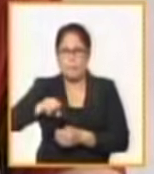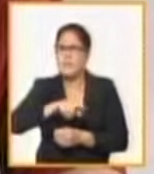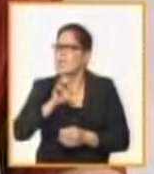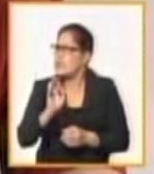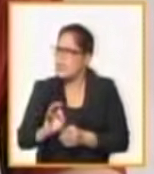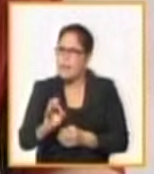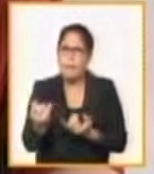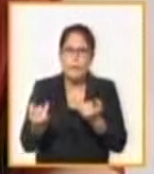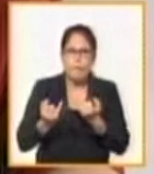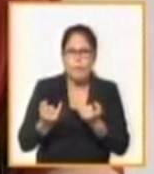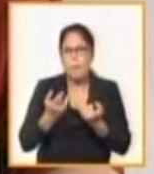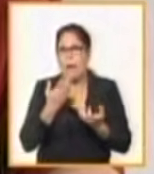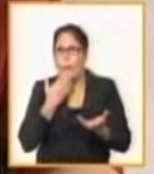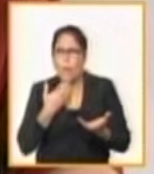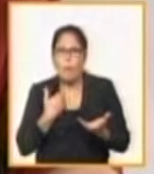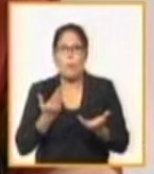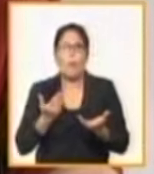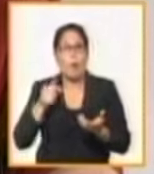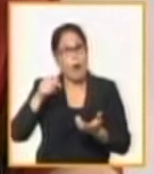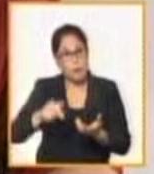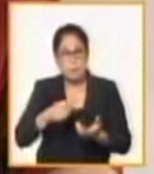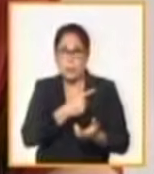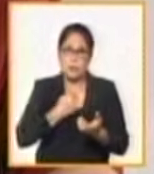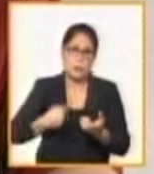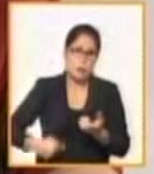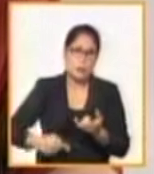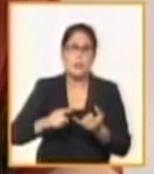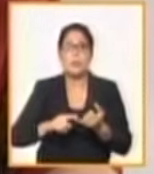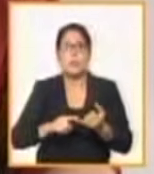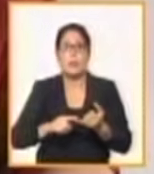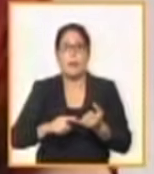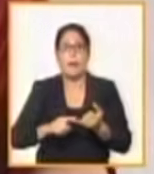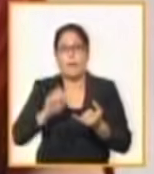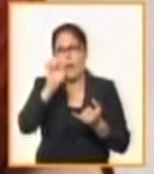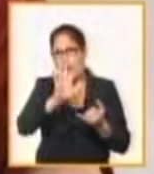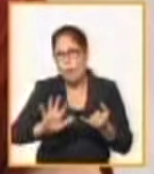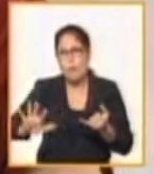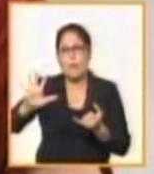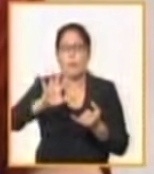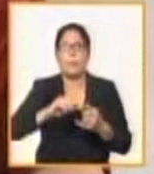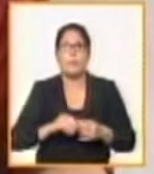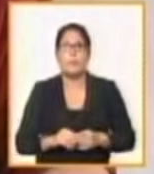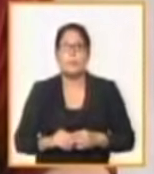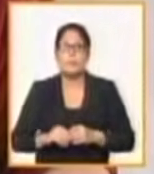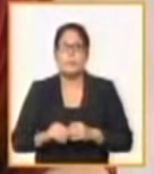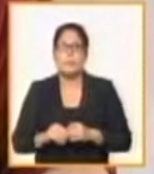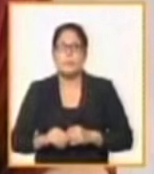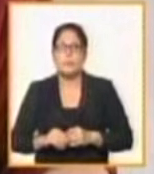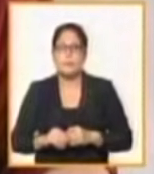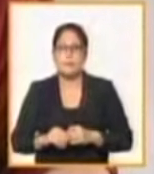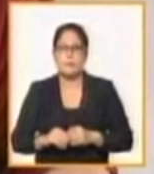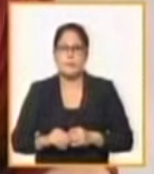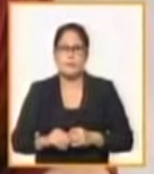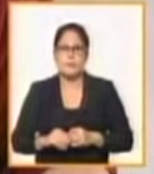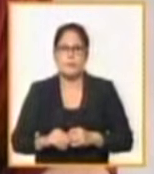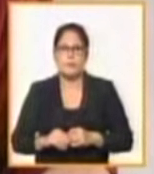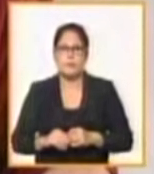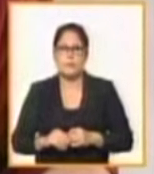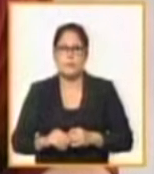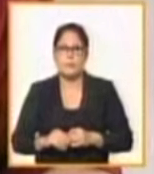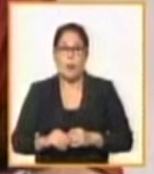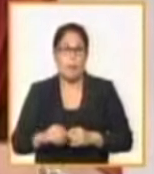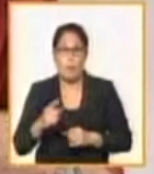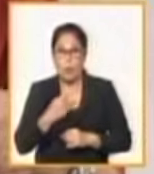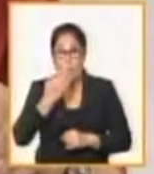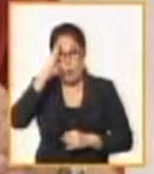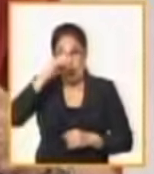con esa visión que tiene todavía hoy de universal. El ajiaco que inventó don Fernando es un ajiaco que